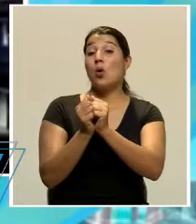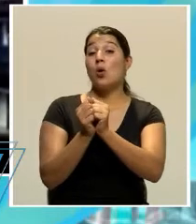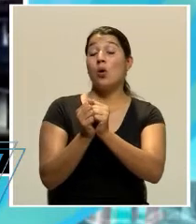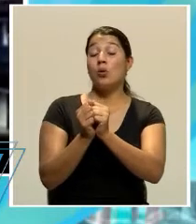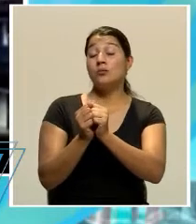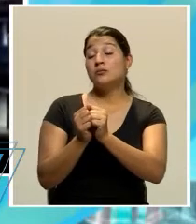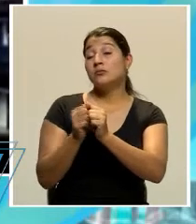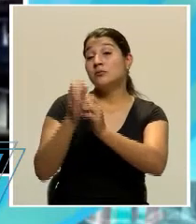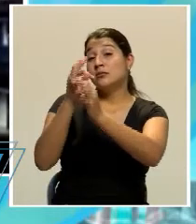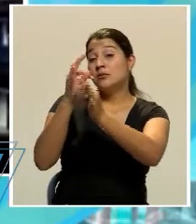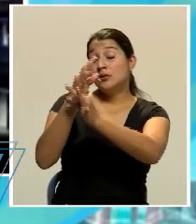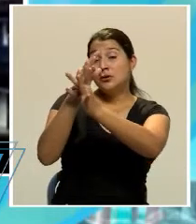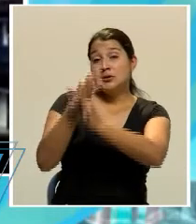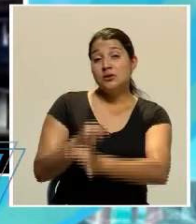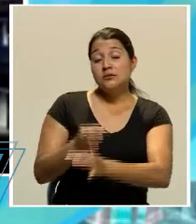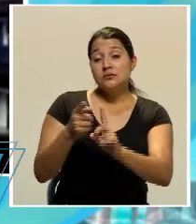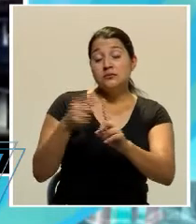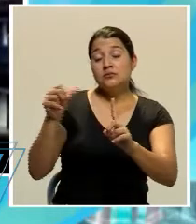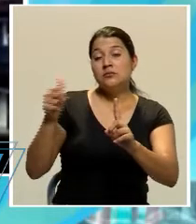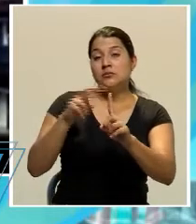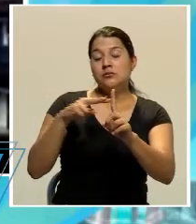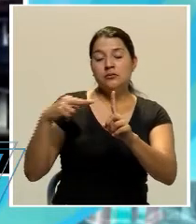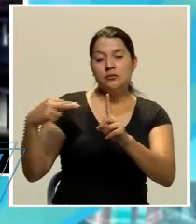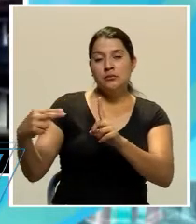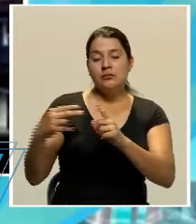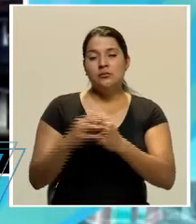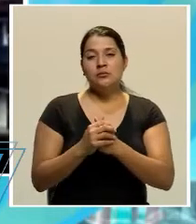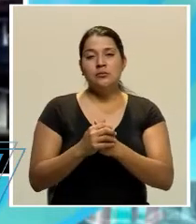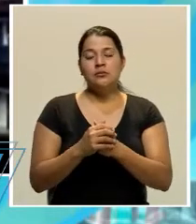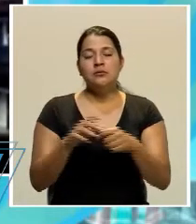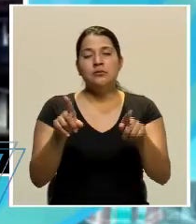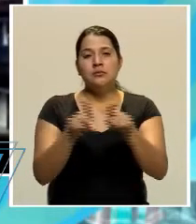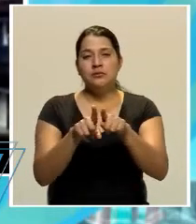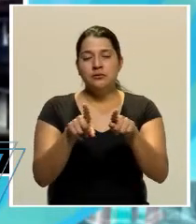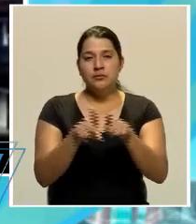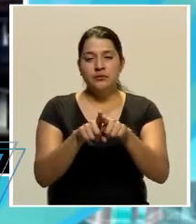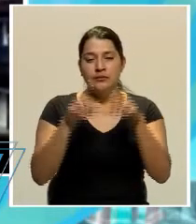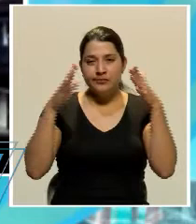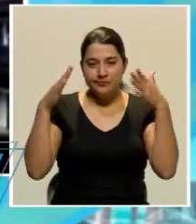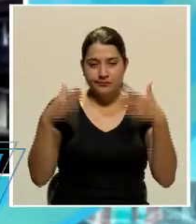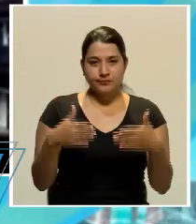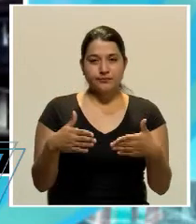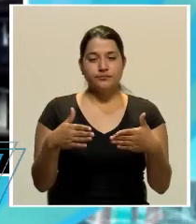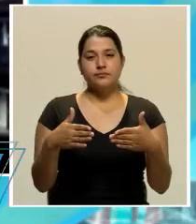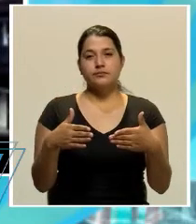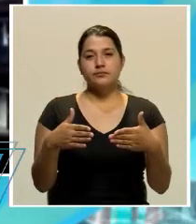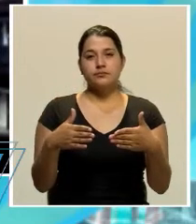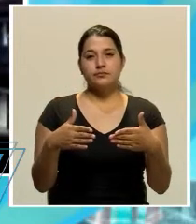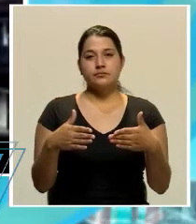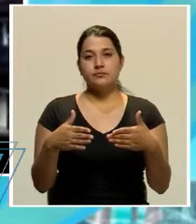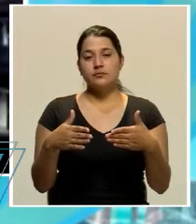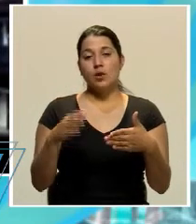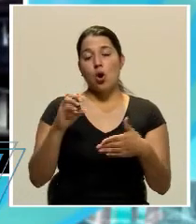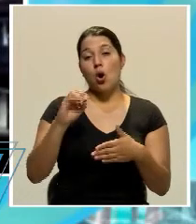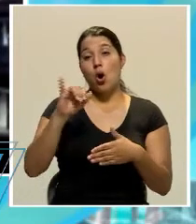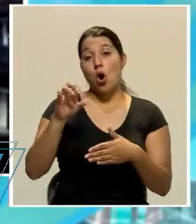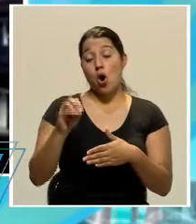las tradiciones desde otro enfoque. Está dedicada a Ojo de